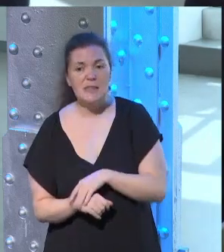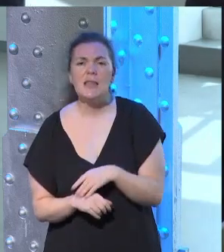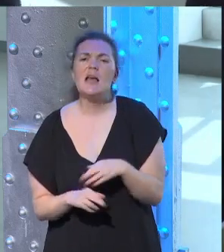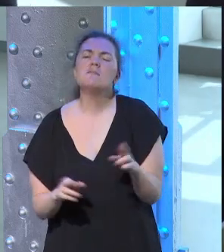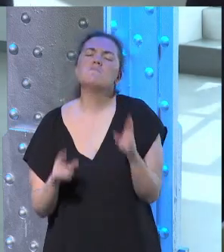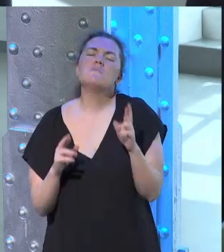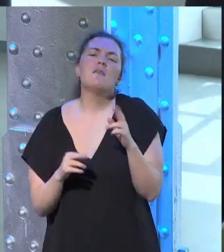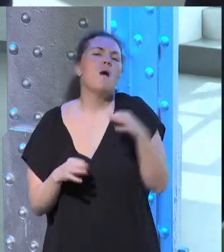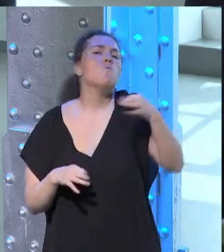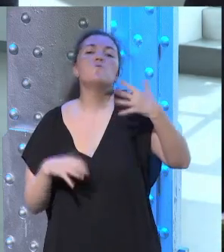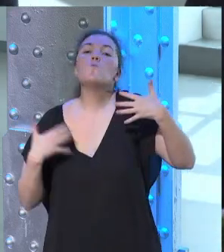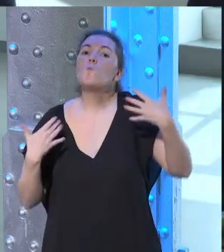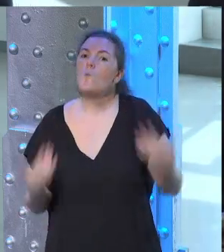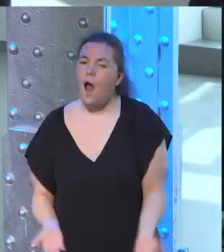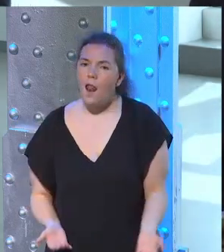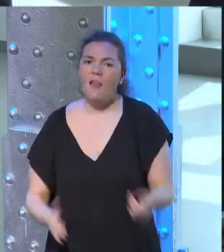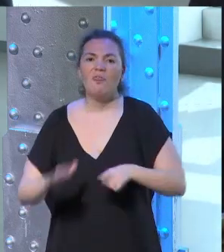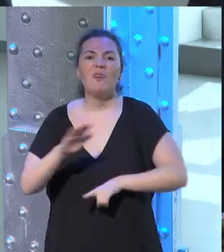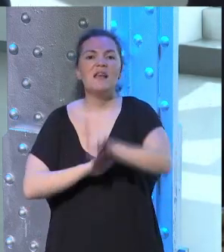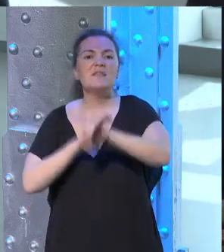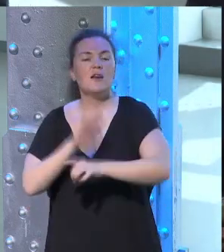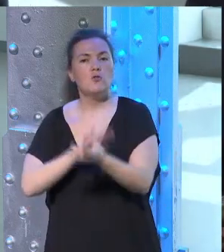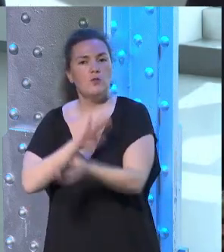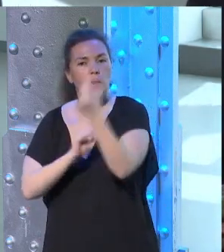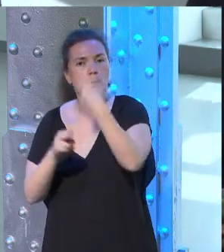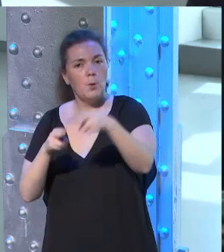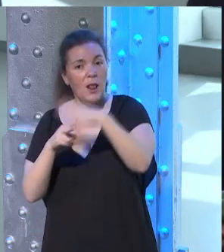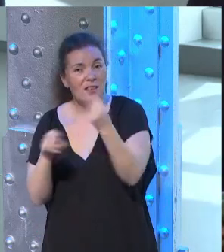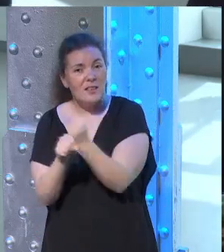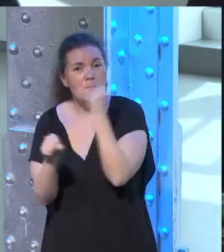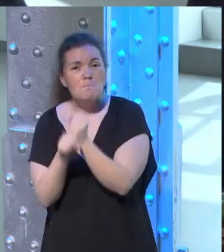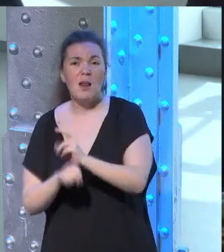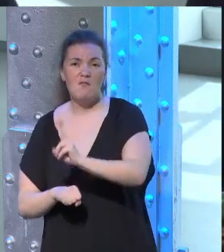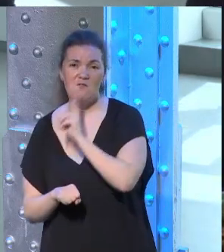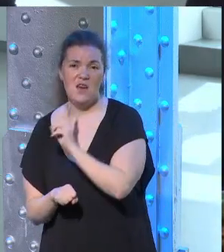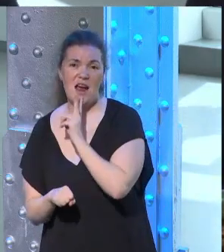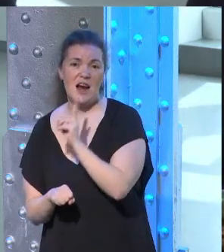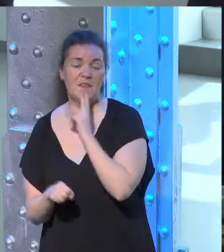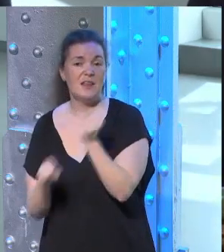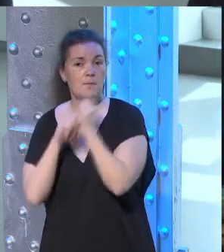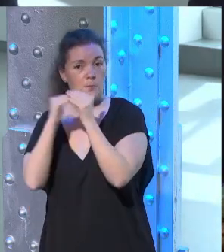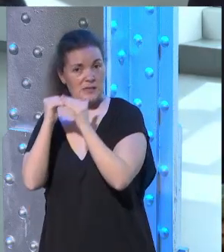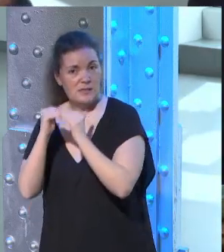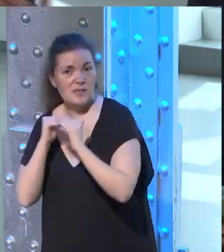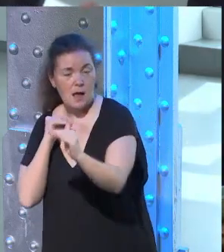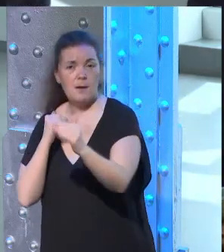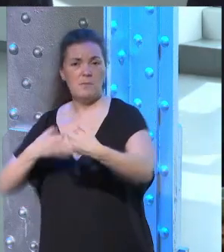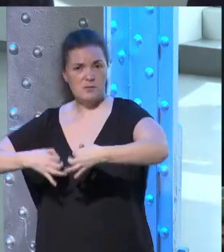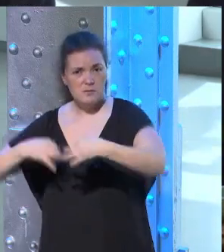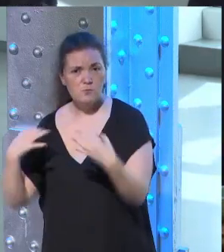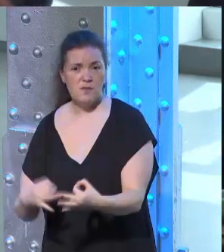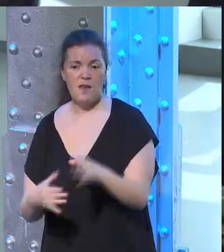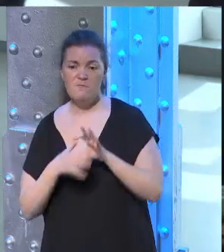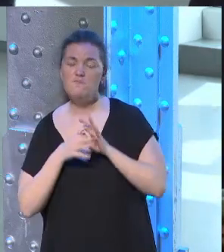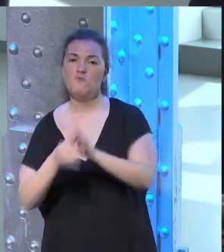pasa por el desarrollo de políticas de empleo verde que son más estables, más seguras, muchas veces vinculadas a